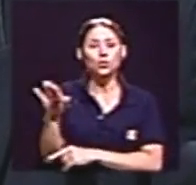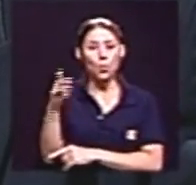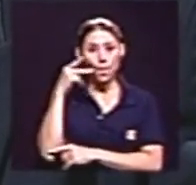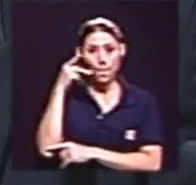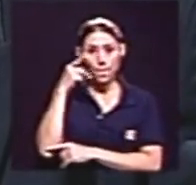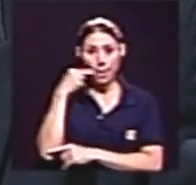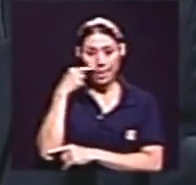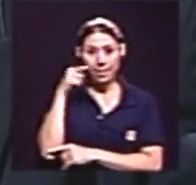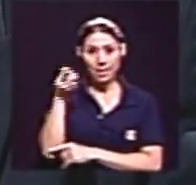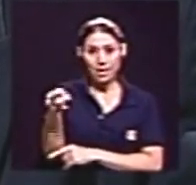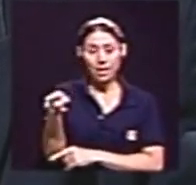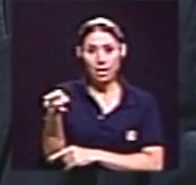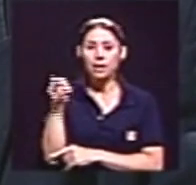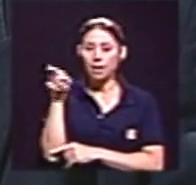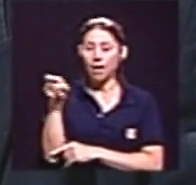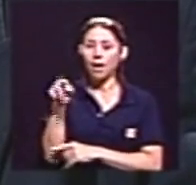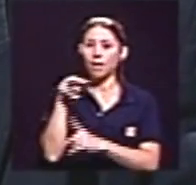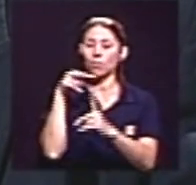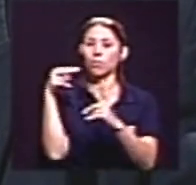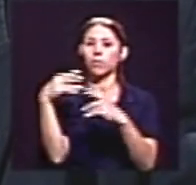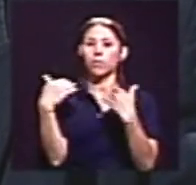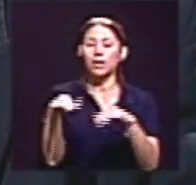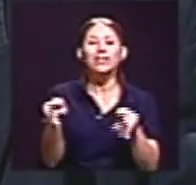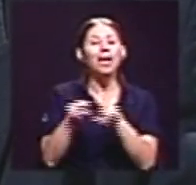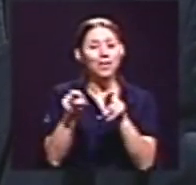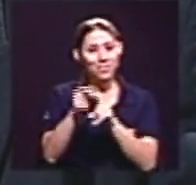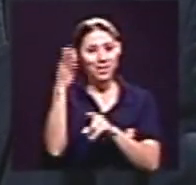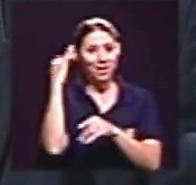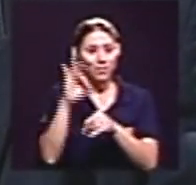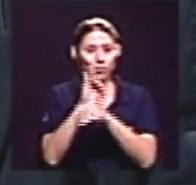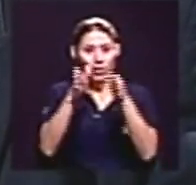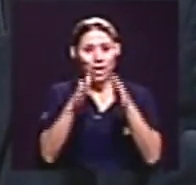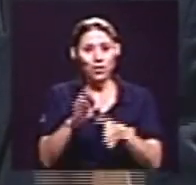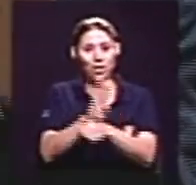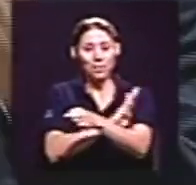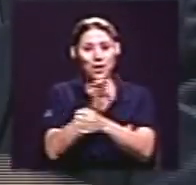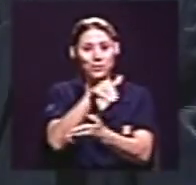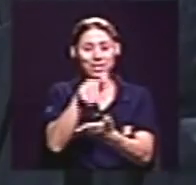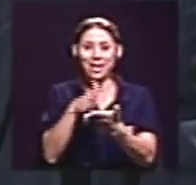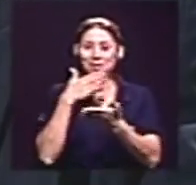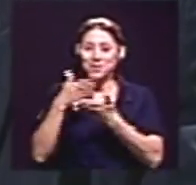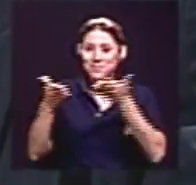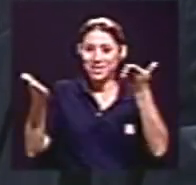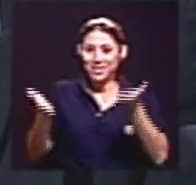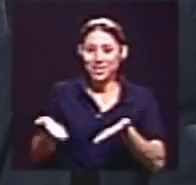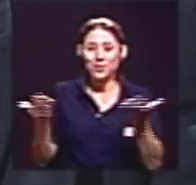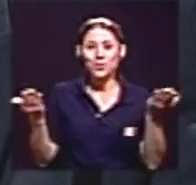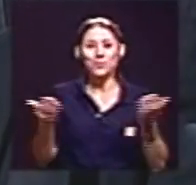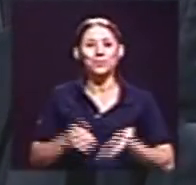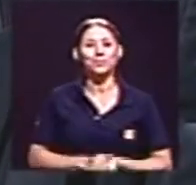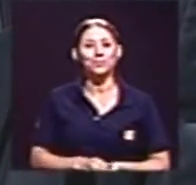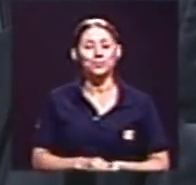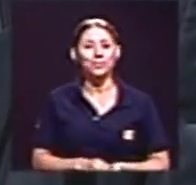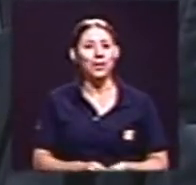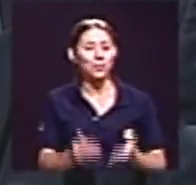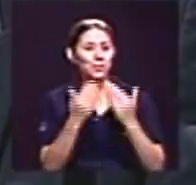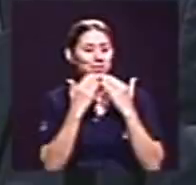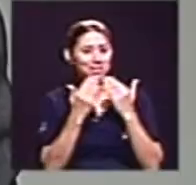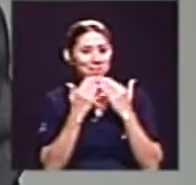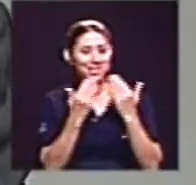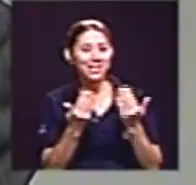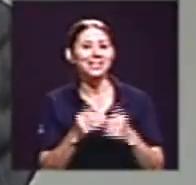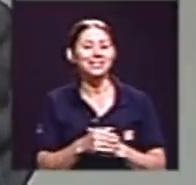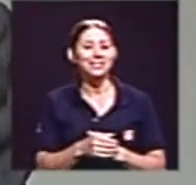él, fue también funcionario del Banco Central. Y bienvenido, don Francisco. No, muchísimas